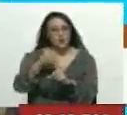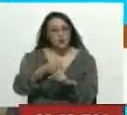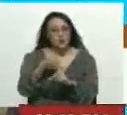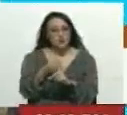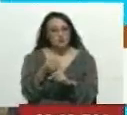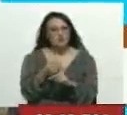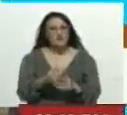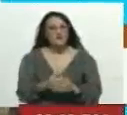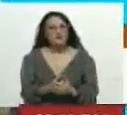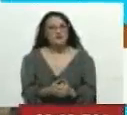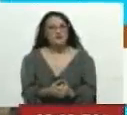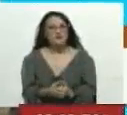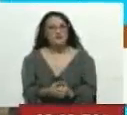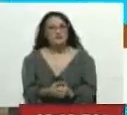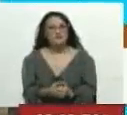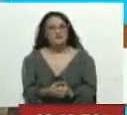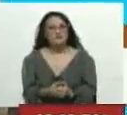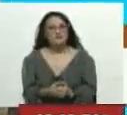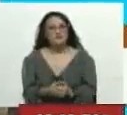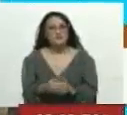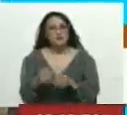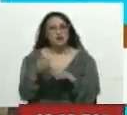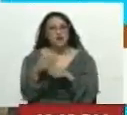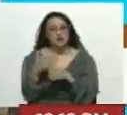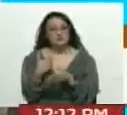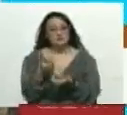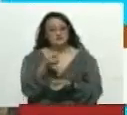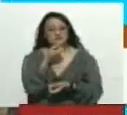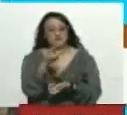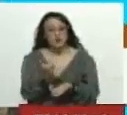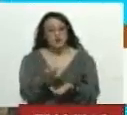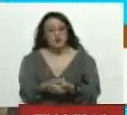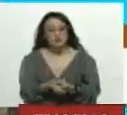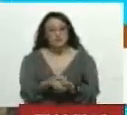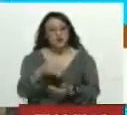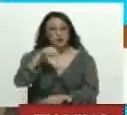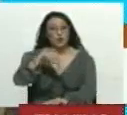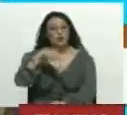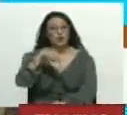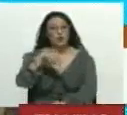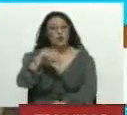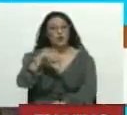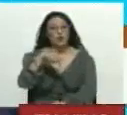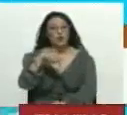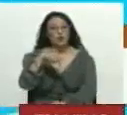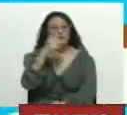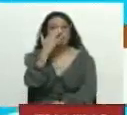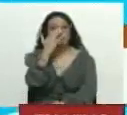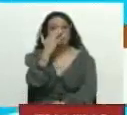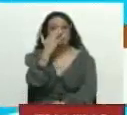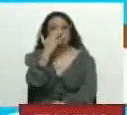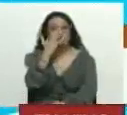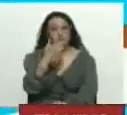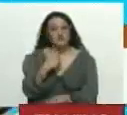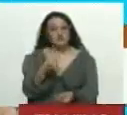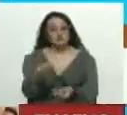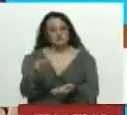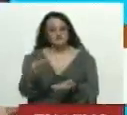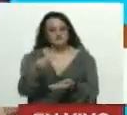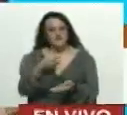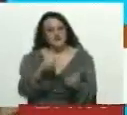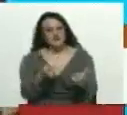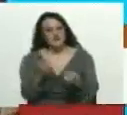del mundo compartirles que hoy cuando recibí la invitación estar aquí